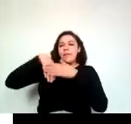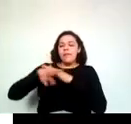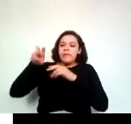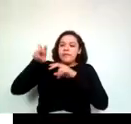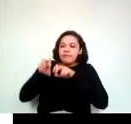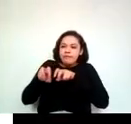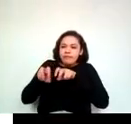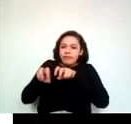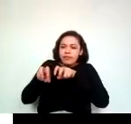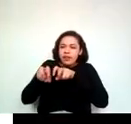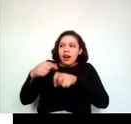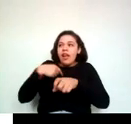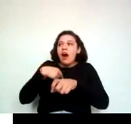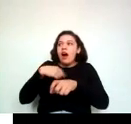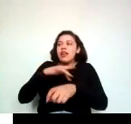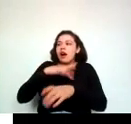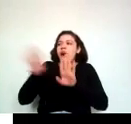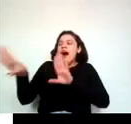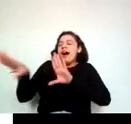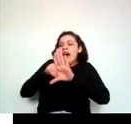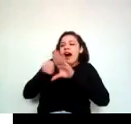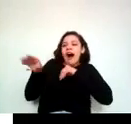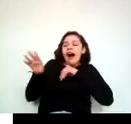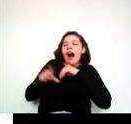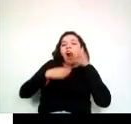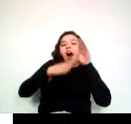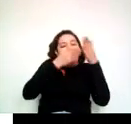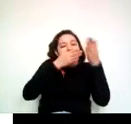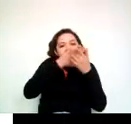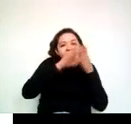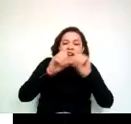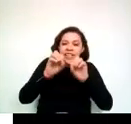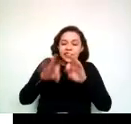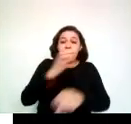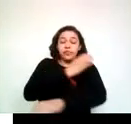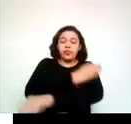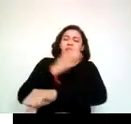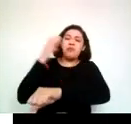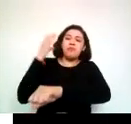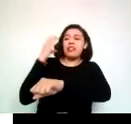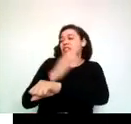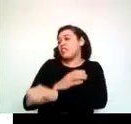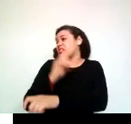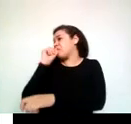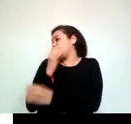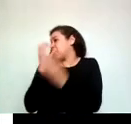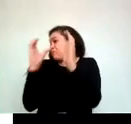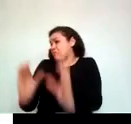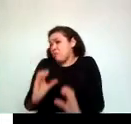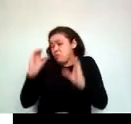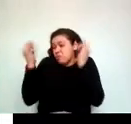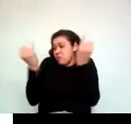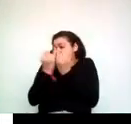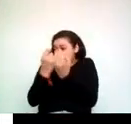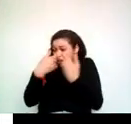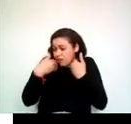muchísimo más expuesto, tengo que acudir a la oficina, mis compañeros en la oficina no están tomando las medidas que